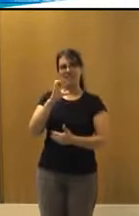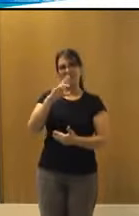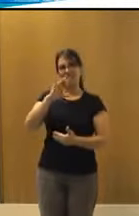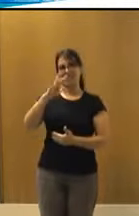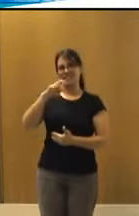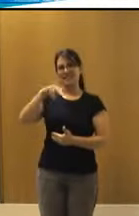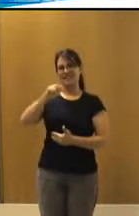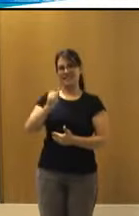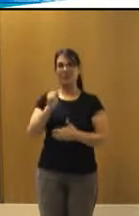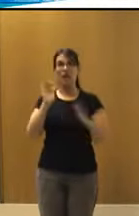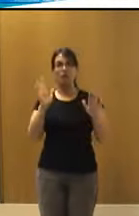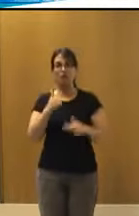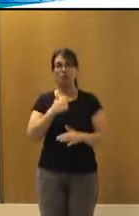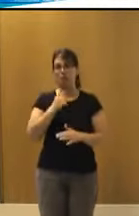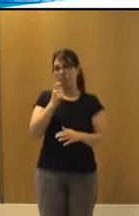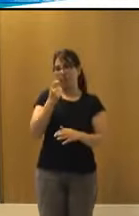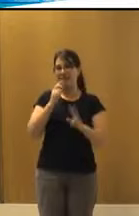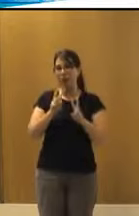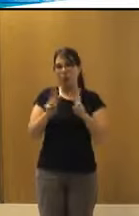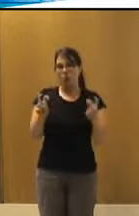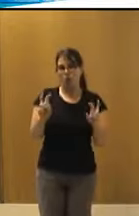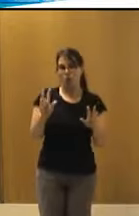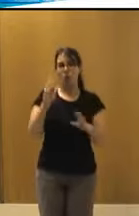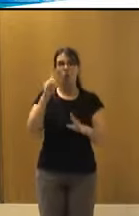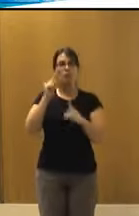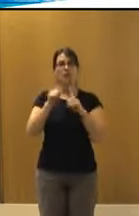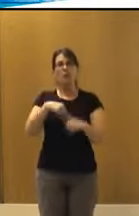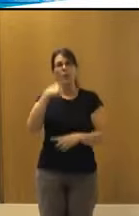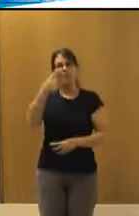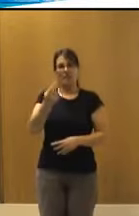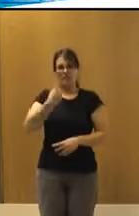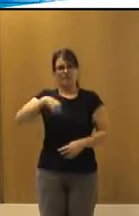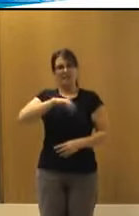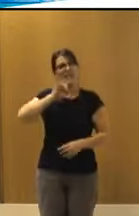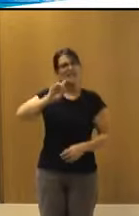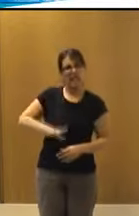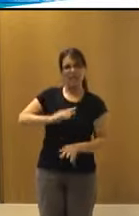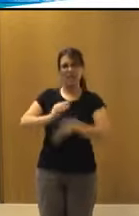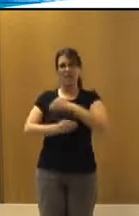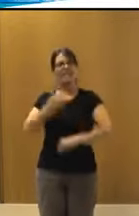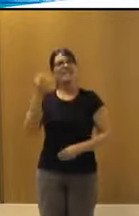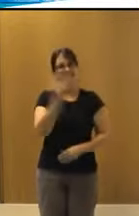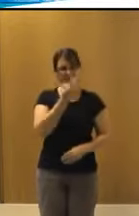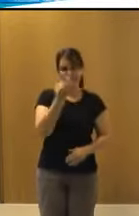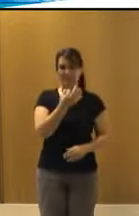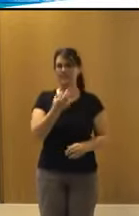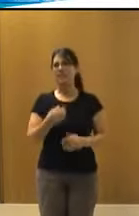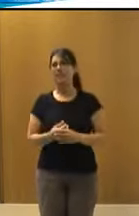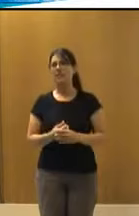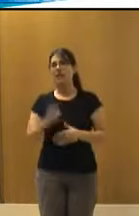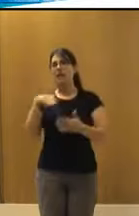Sí, muchísimas gracias. Entonces, yo voy a hacer una pequeña introducción nada más para decir un poco quiénes somos, qué